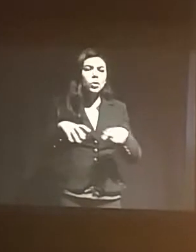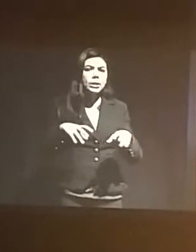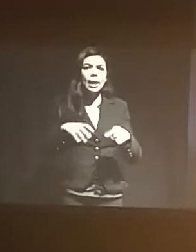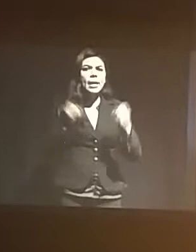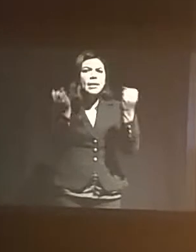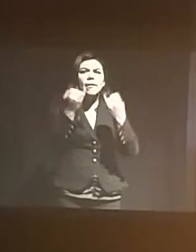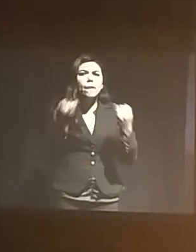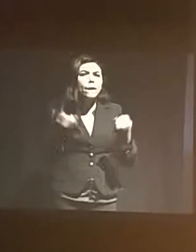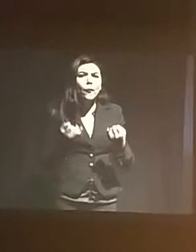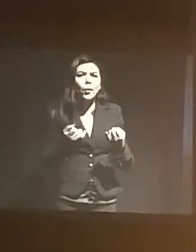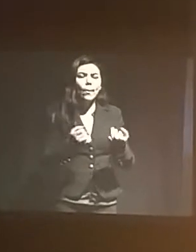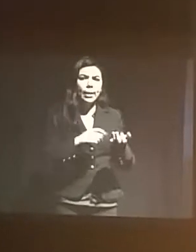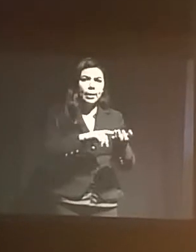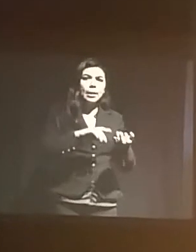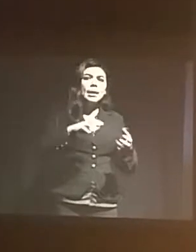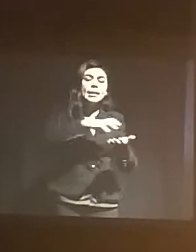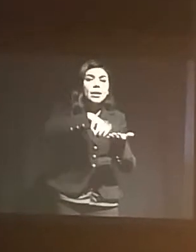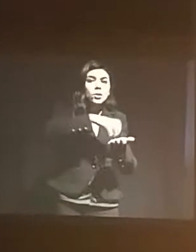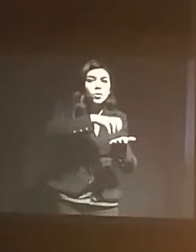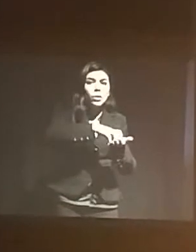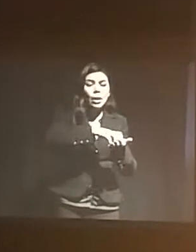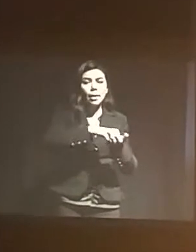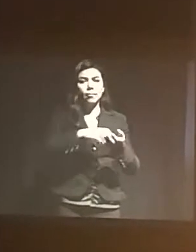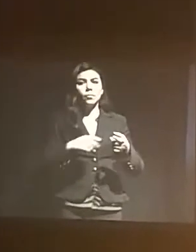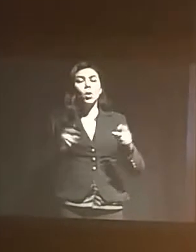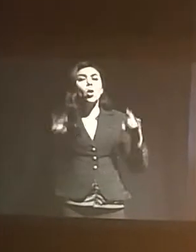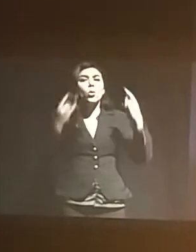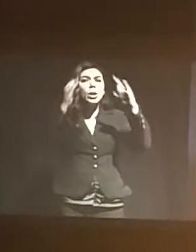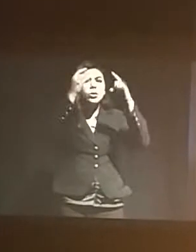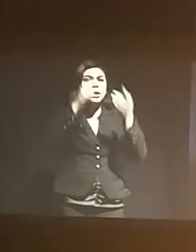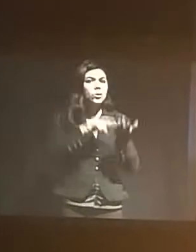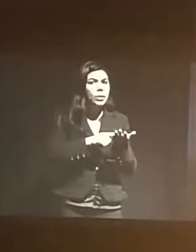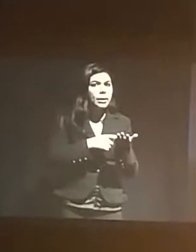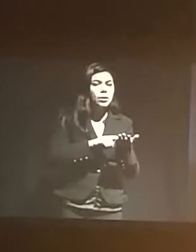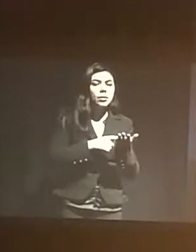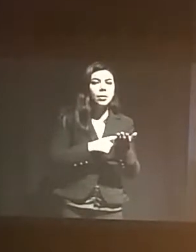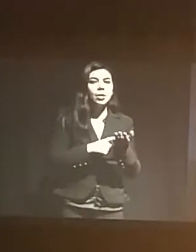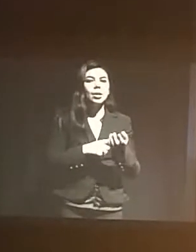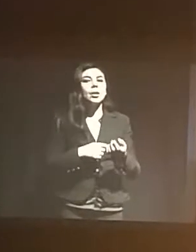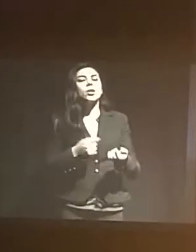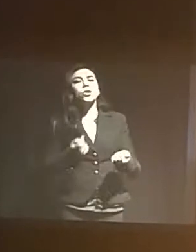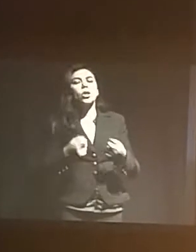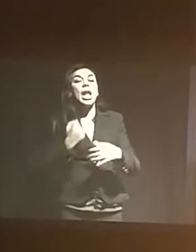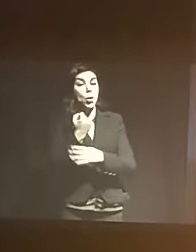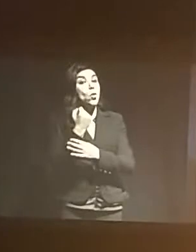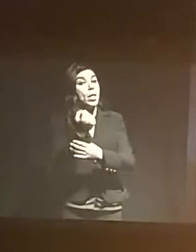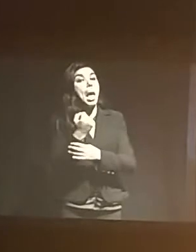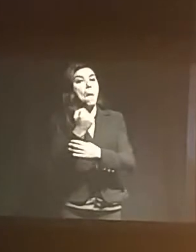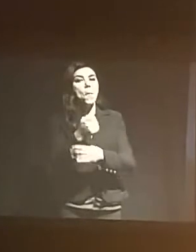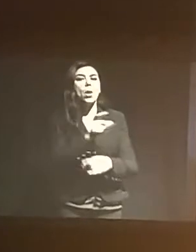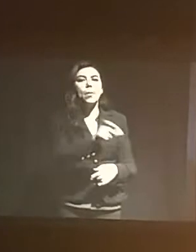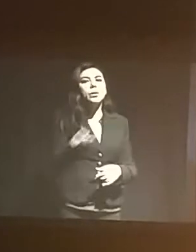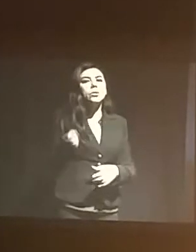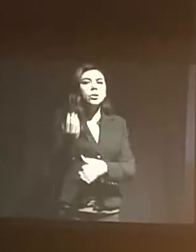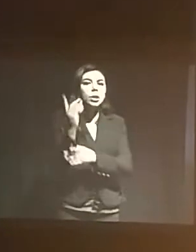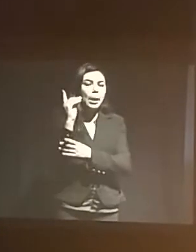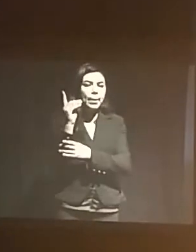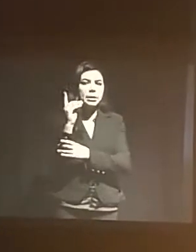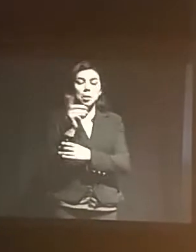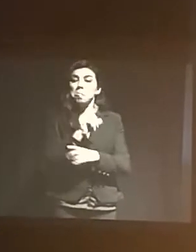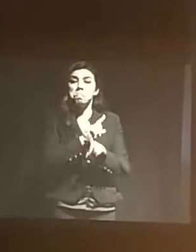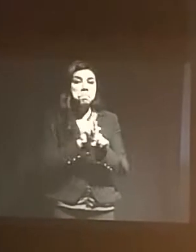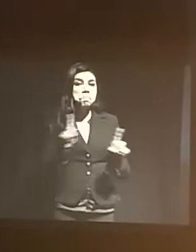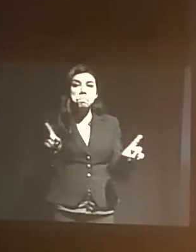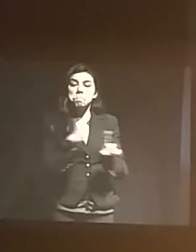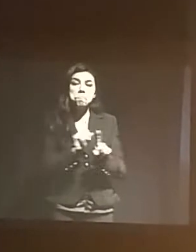la arquitectura tecnológica, que a veces con esto de las aplicaciones como que le facilitamos la vida a la persona con discapacidad, pero no